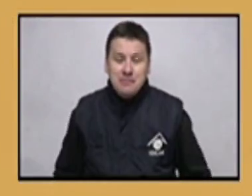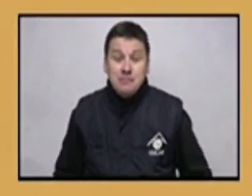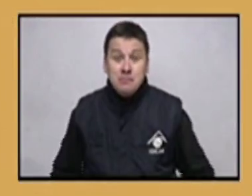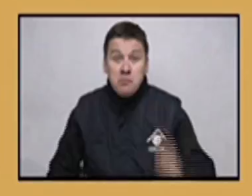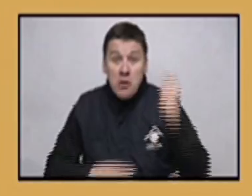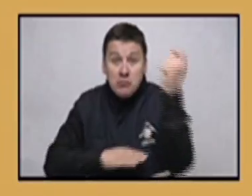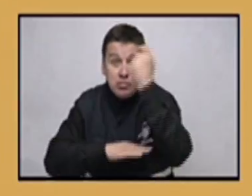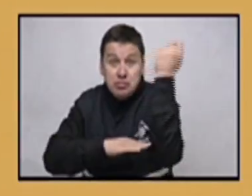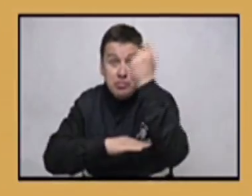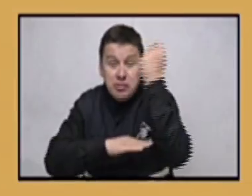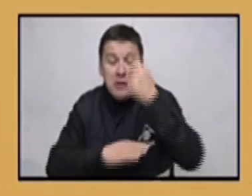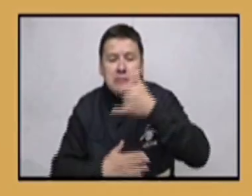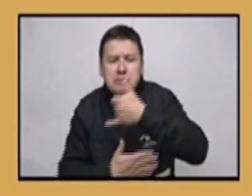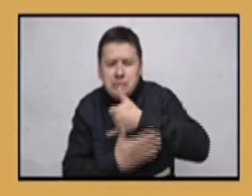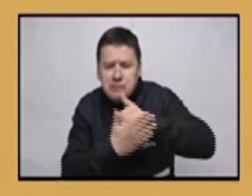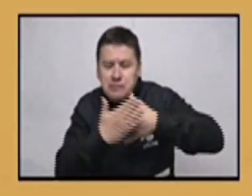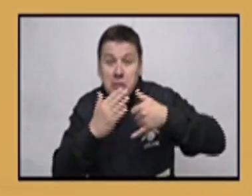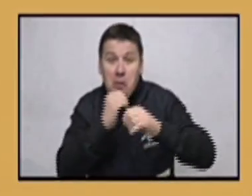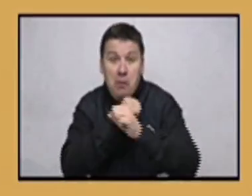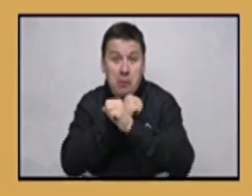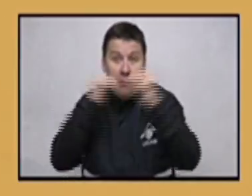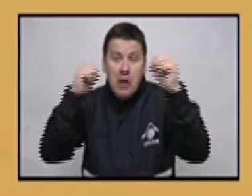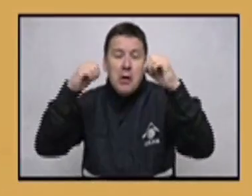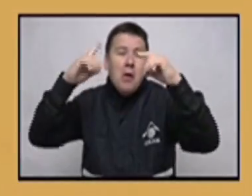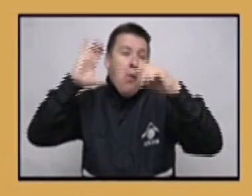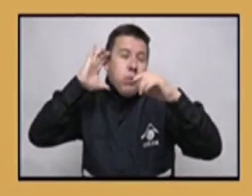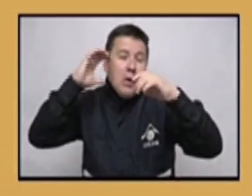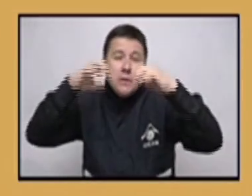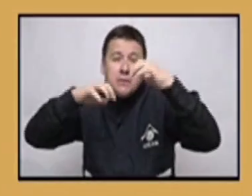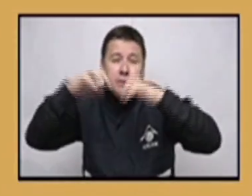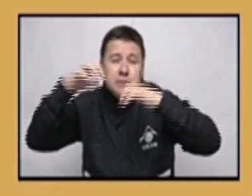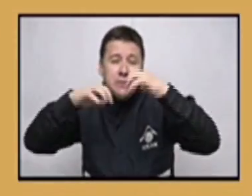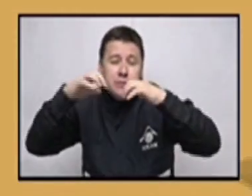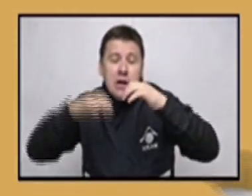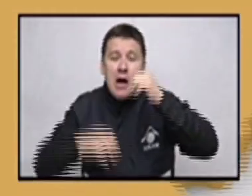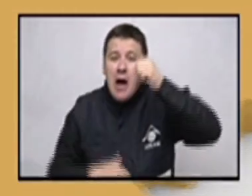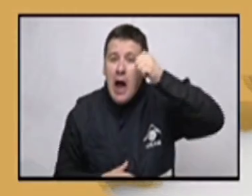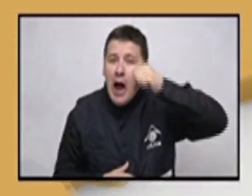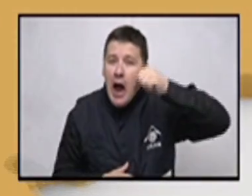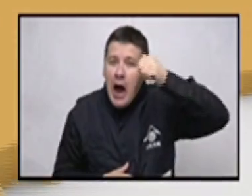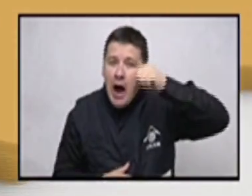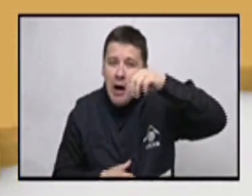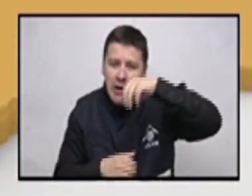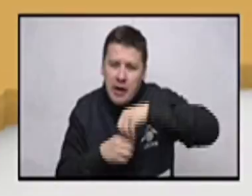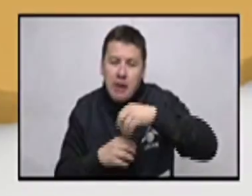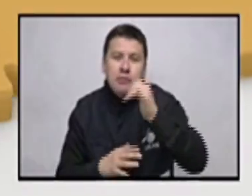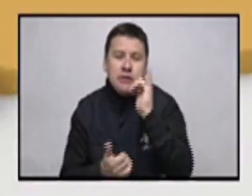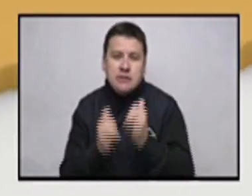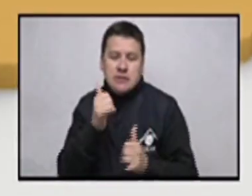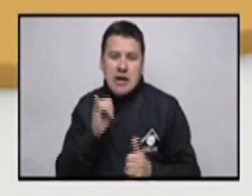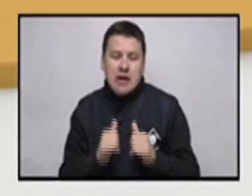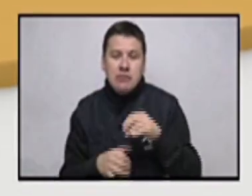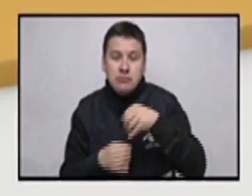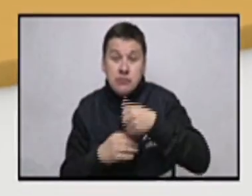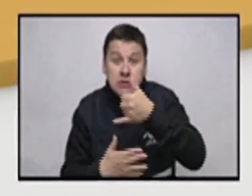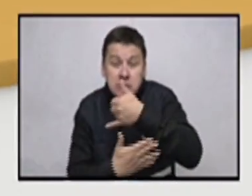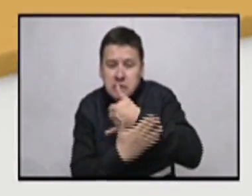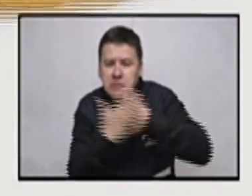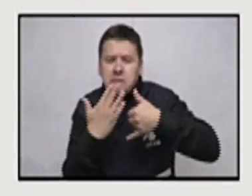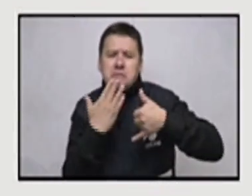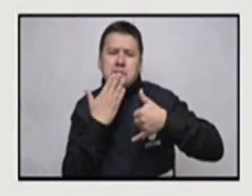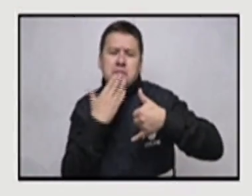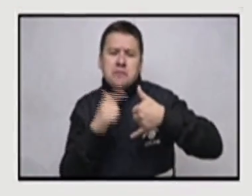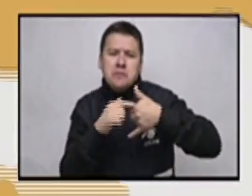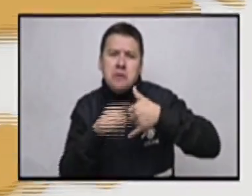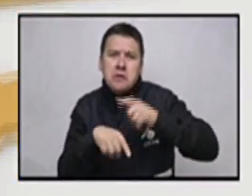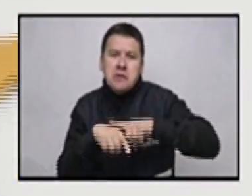llanos orientales tendremos una mañana lluviosa en zonas de Arauca y el norte de Vichada. El resto de la región disfrutará